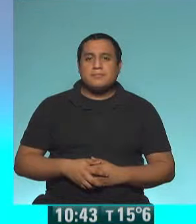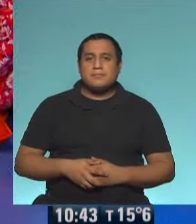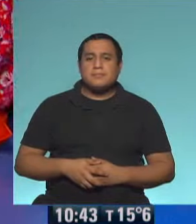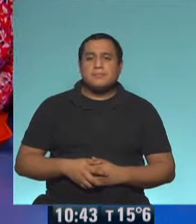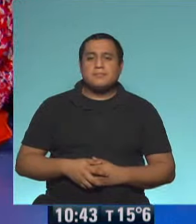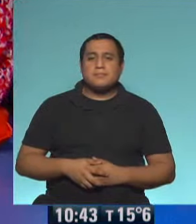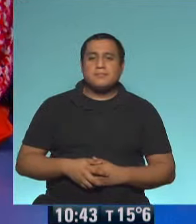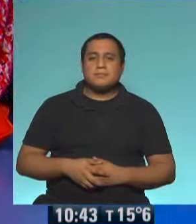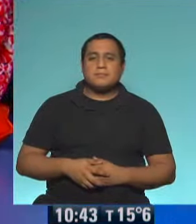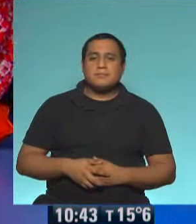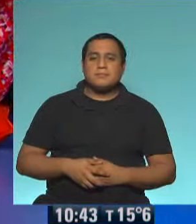Pingui. ¡Ah!